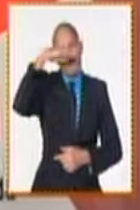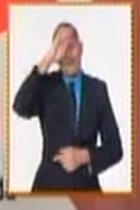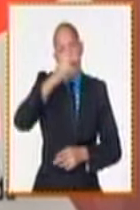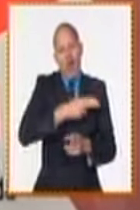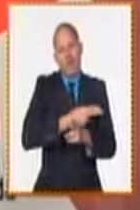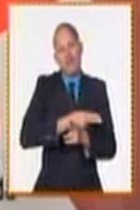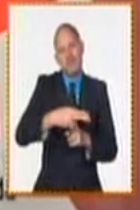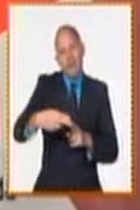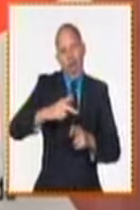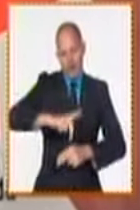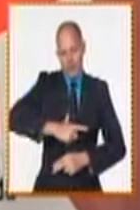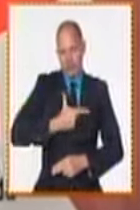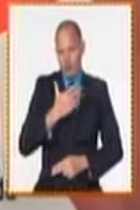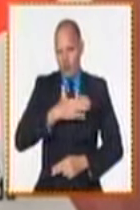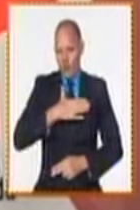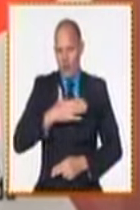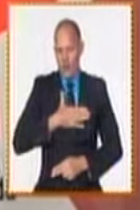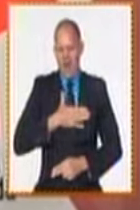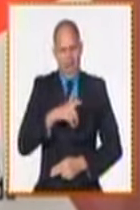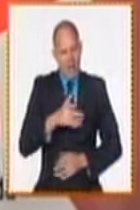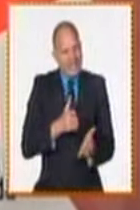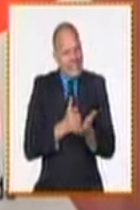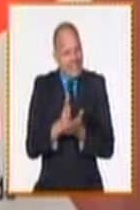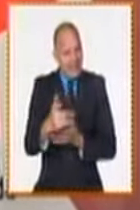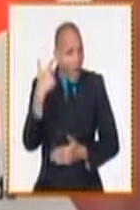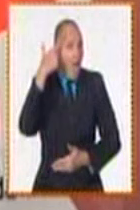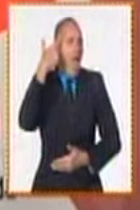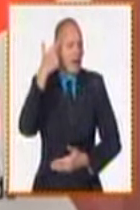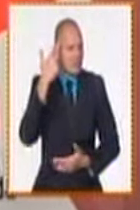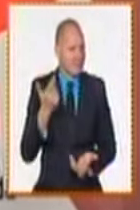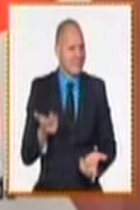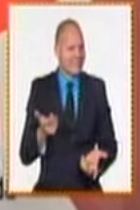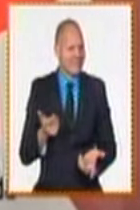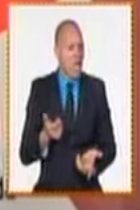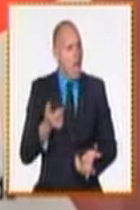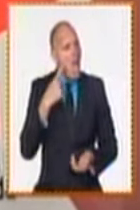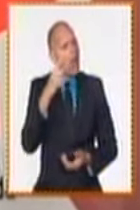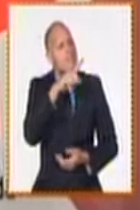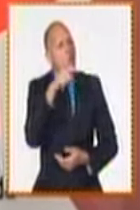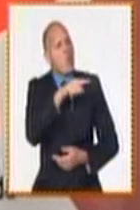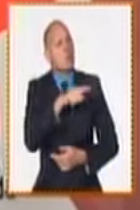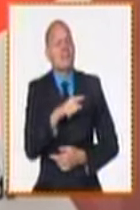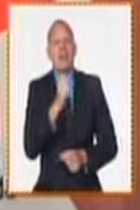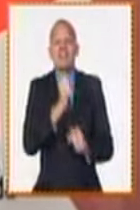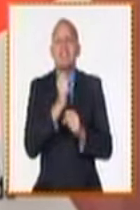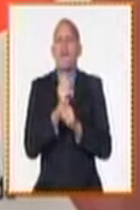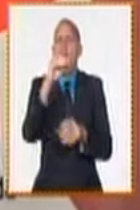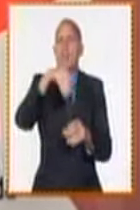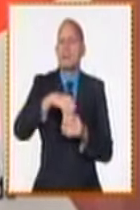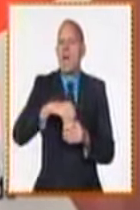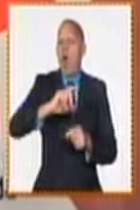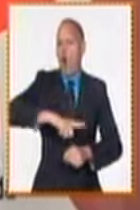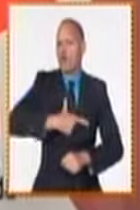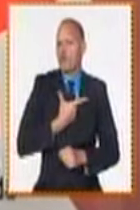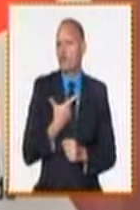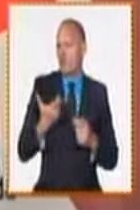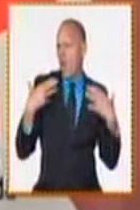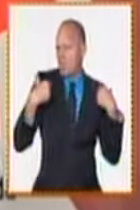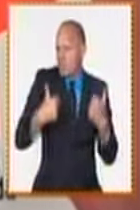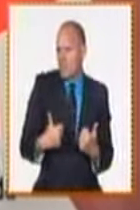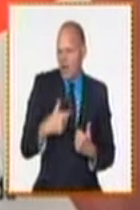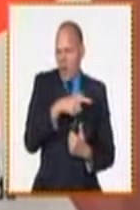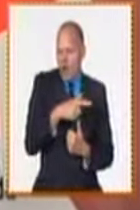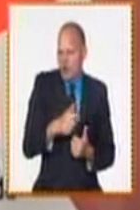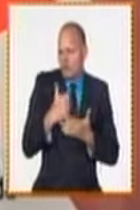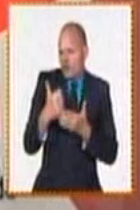también desde la Dirección de Cultura todo ese trabajo, toda esa responsabilidad que tiene la provincia de Granma y Bayamo en